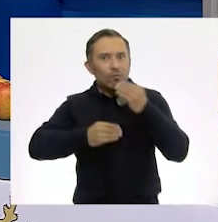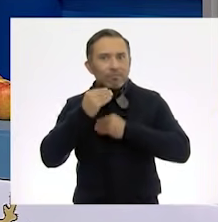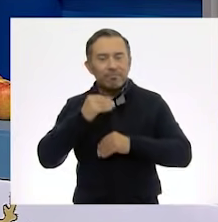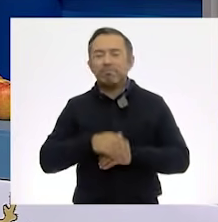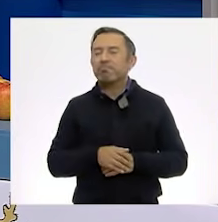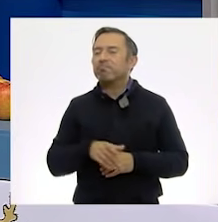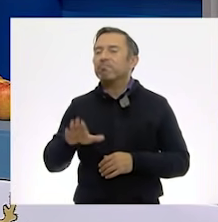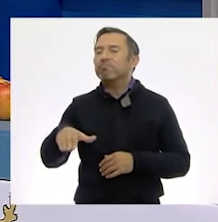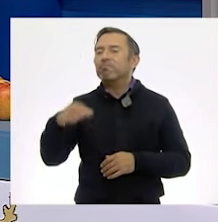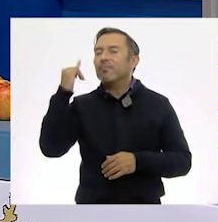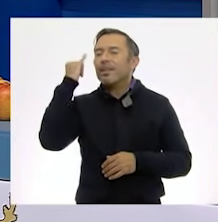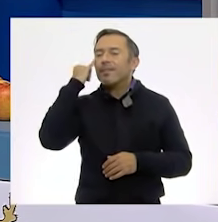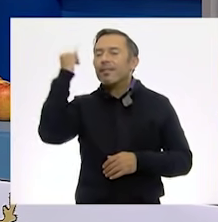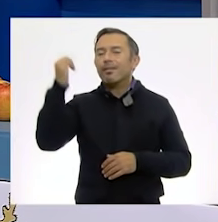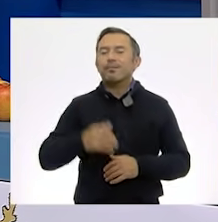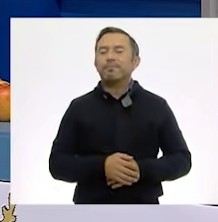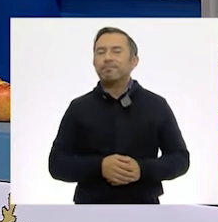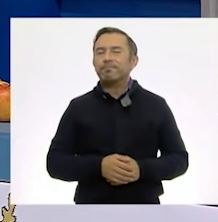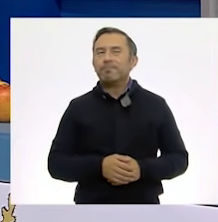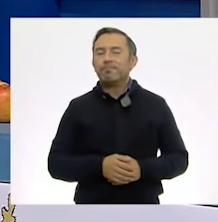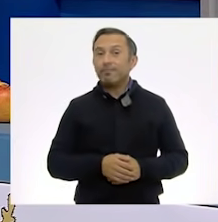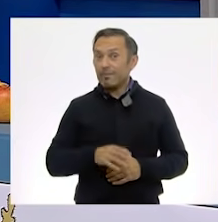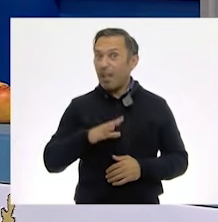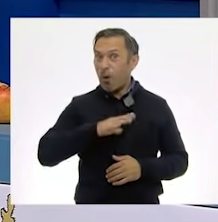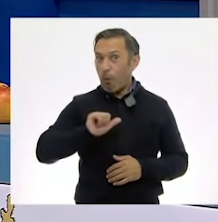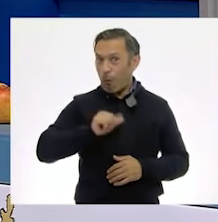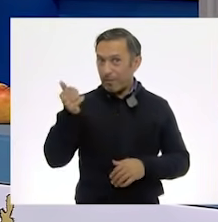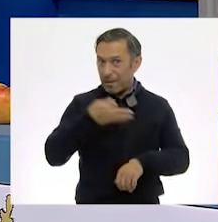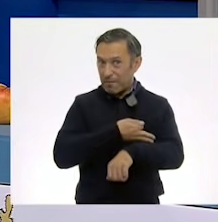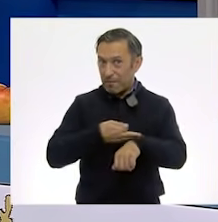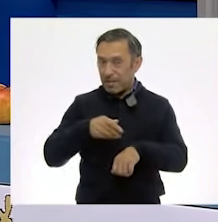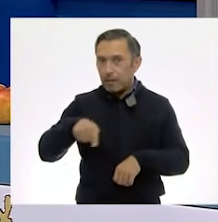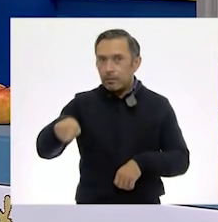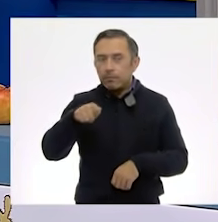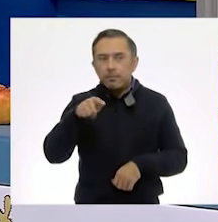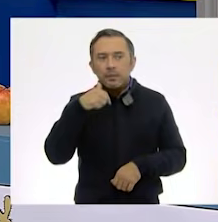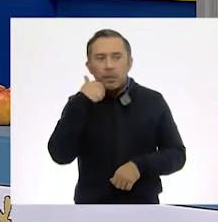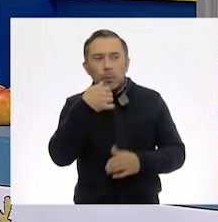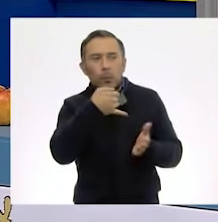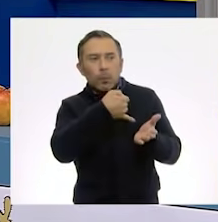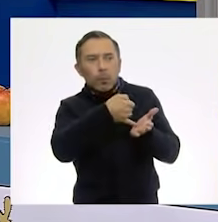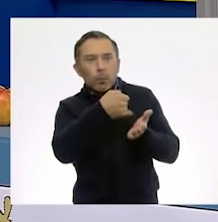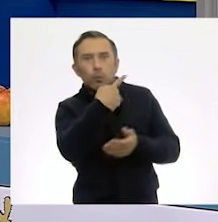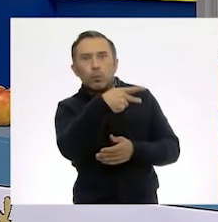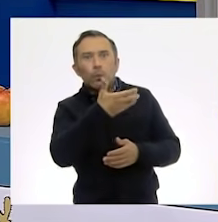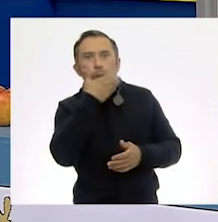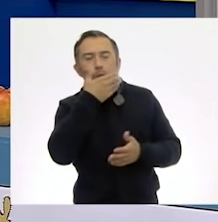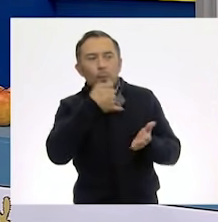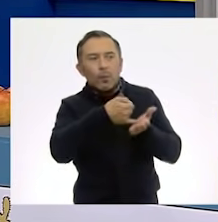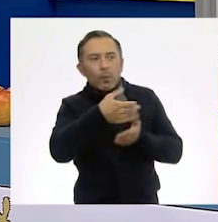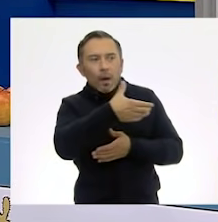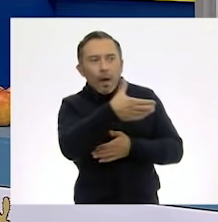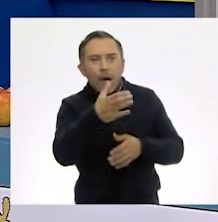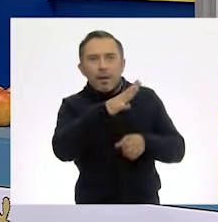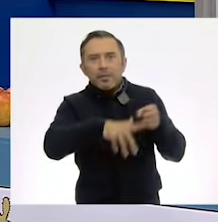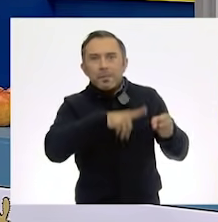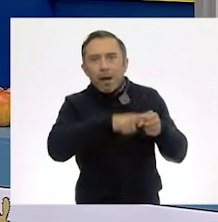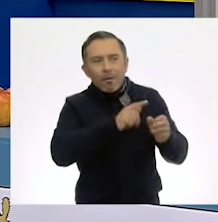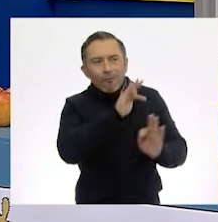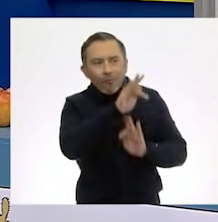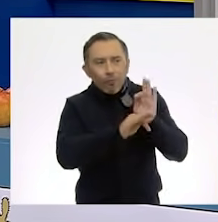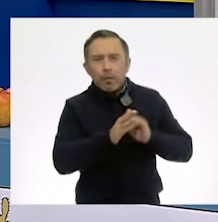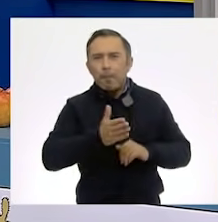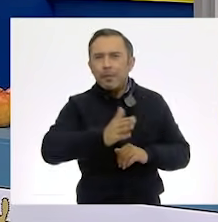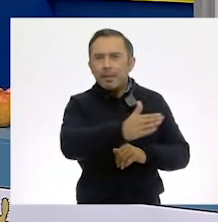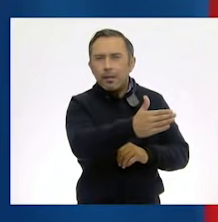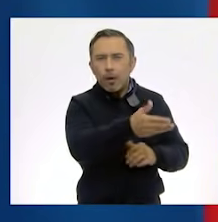Imagina ahora que hay otras familias interesadas en alimentos que cultivas, los animales que domesticas y los peces que pescas.